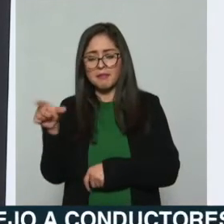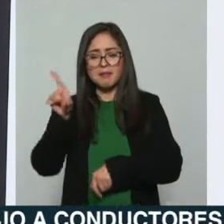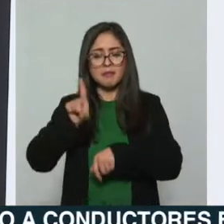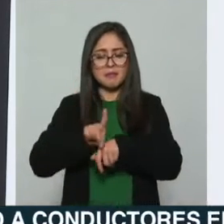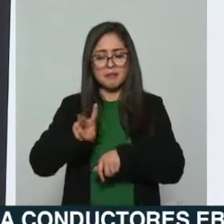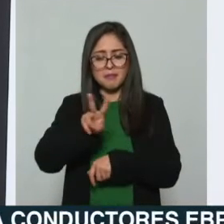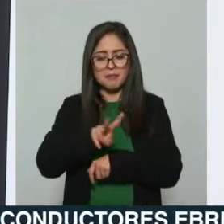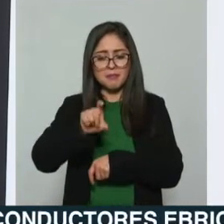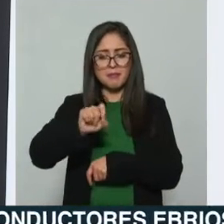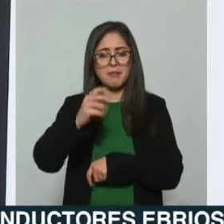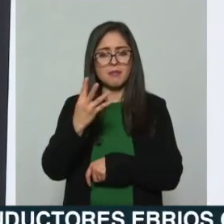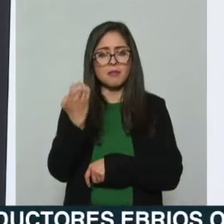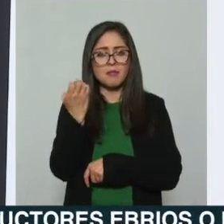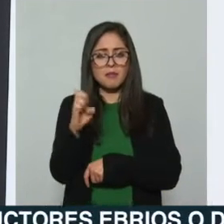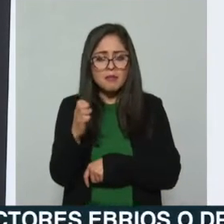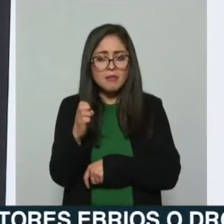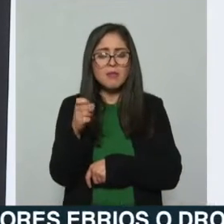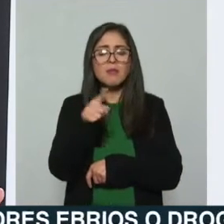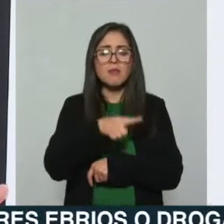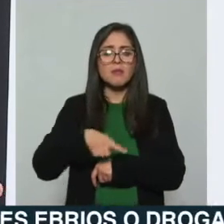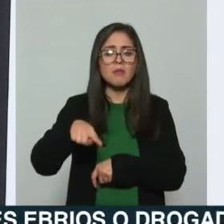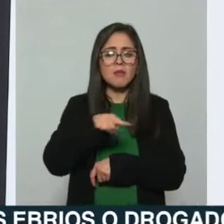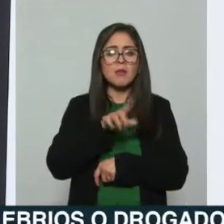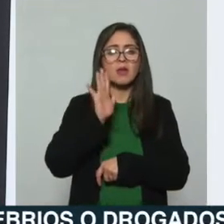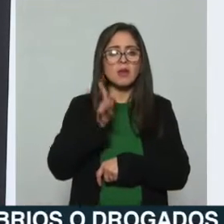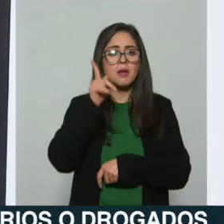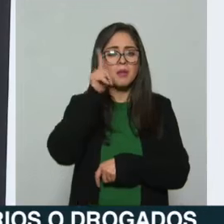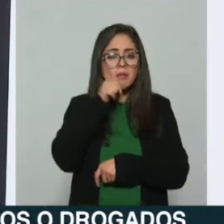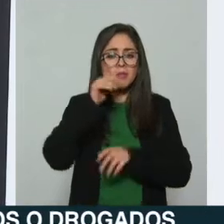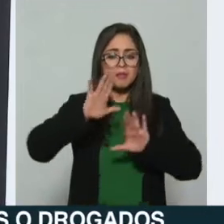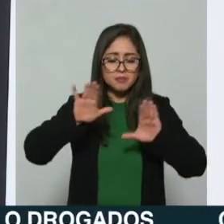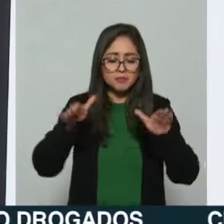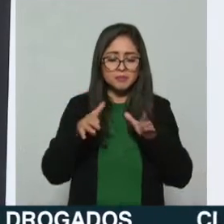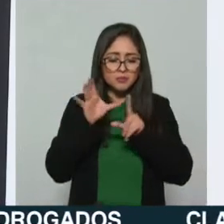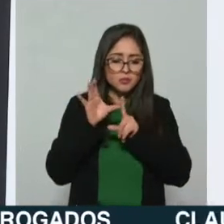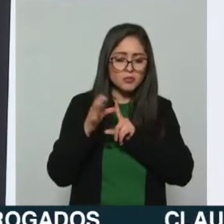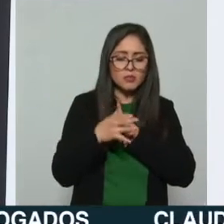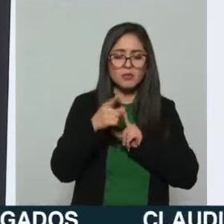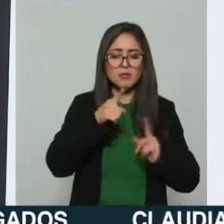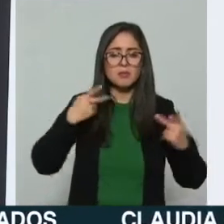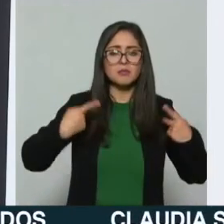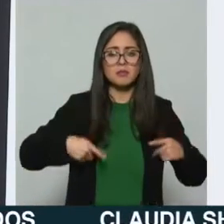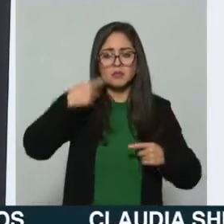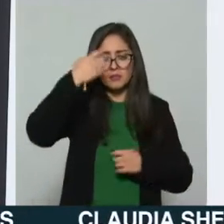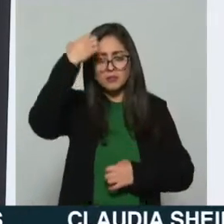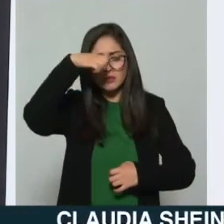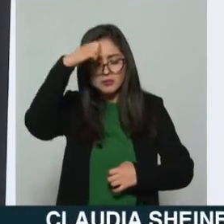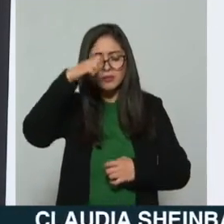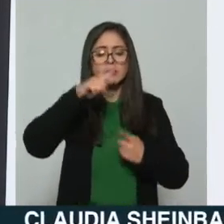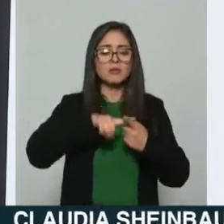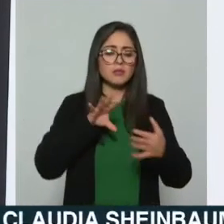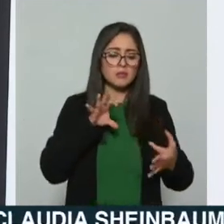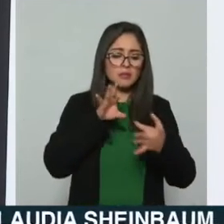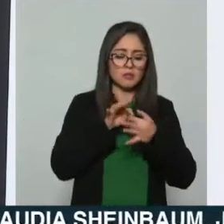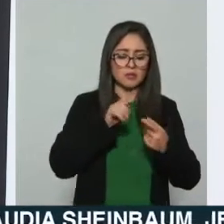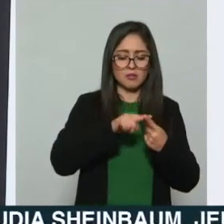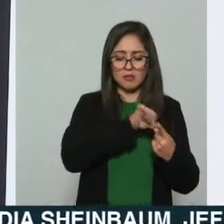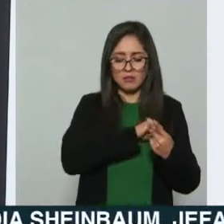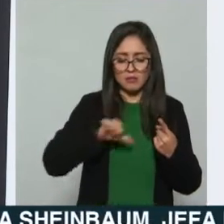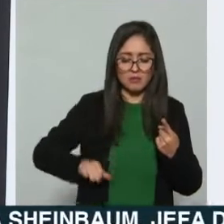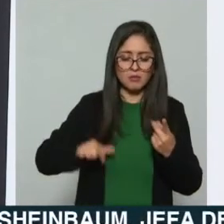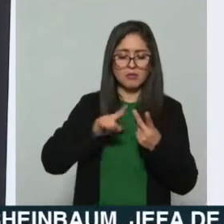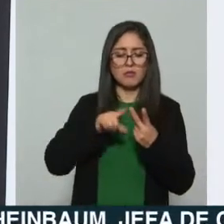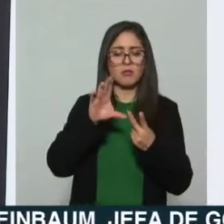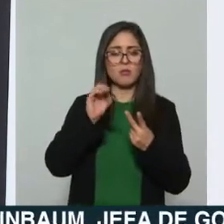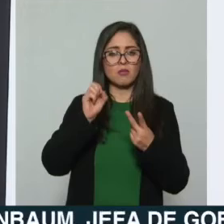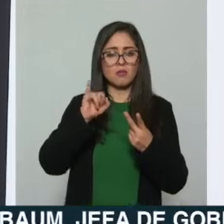este viernes 24 de enero ya, hay un comité, mañana ya precisamente, hay un comité de expertas y expertos que está integrado por la alcaldía, por concejalías y